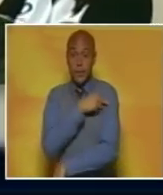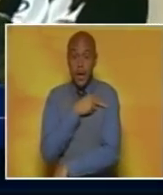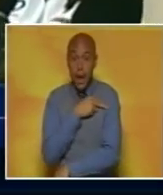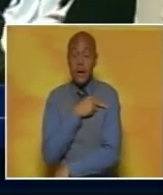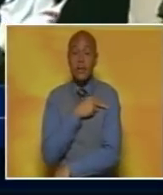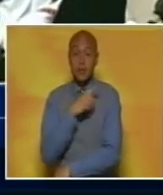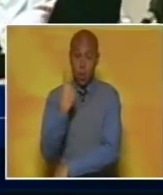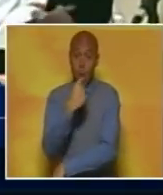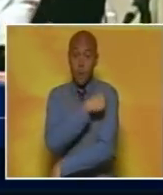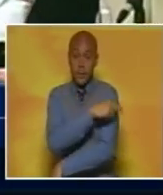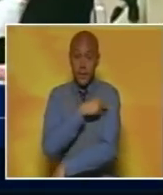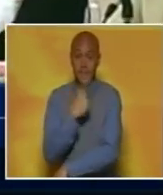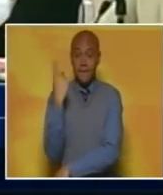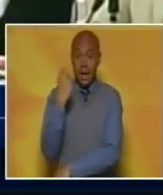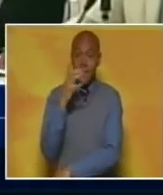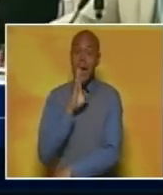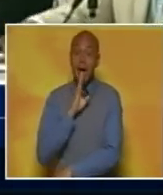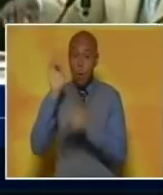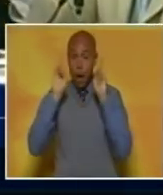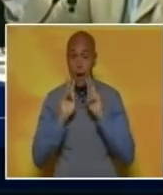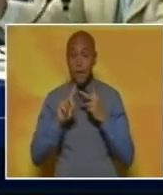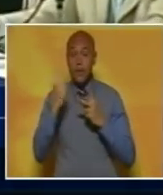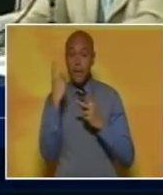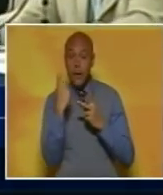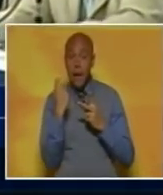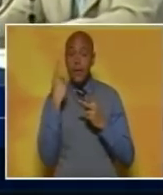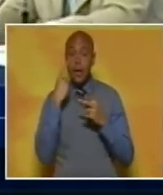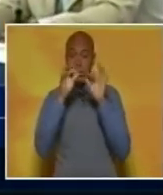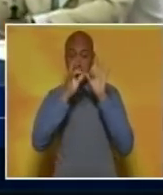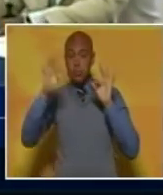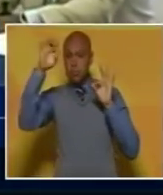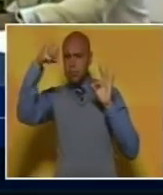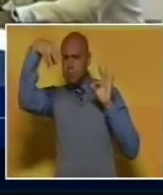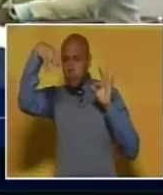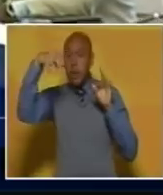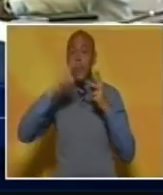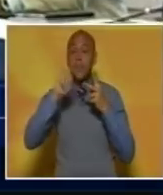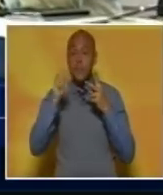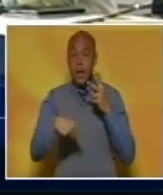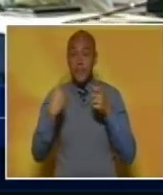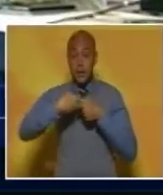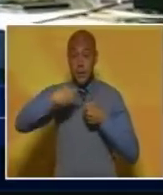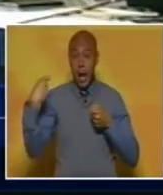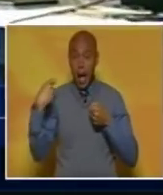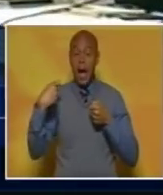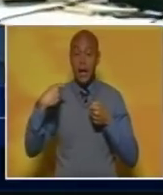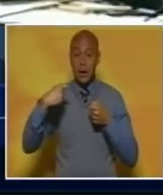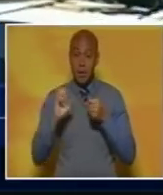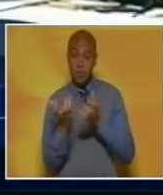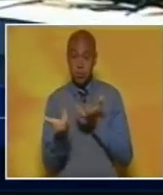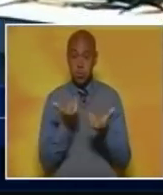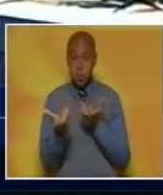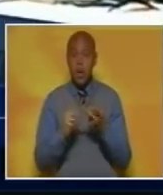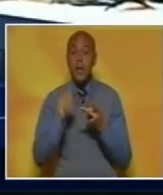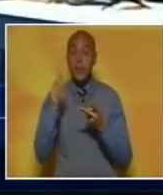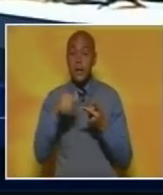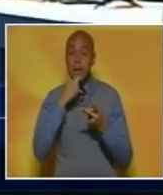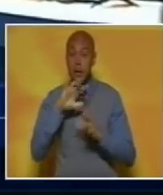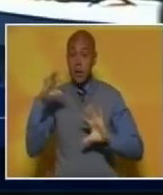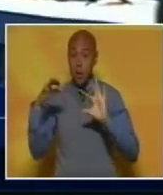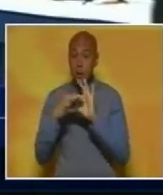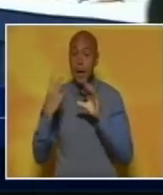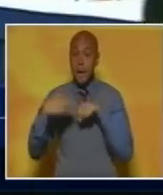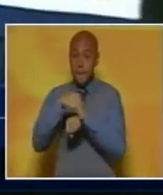pero los hospitales también necesitan agua, revisar el tema de electricidad, el tema del gas doméstico y poder articular con el ministro de